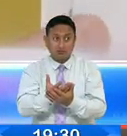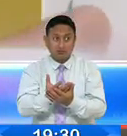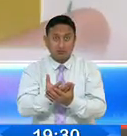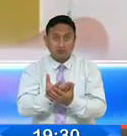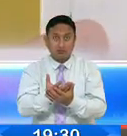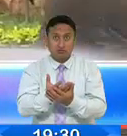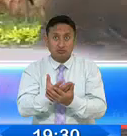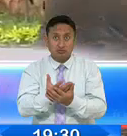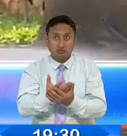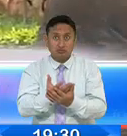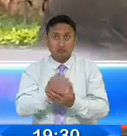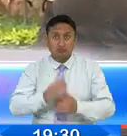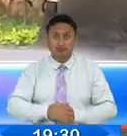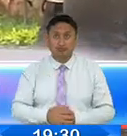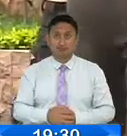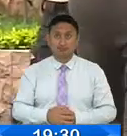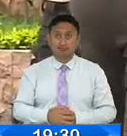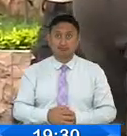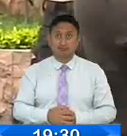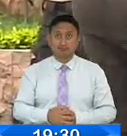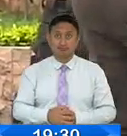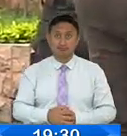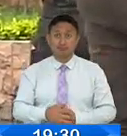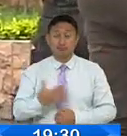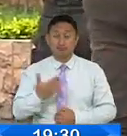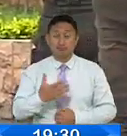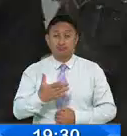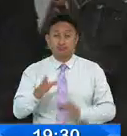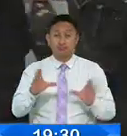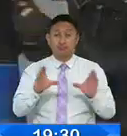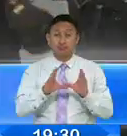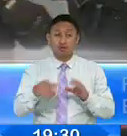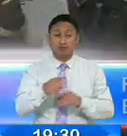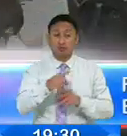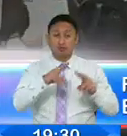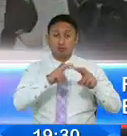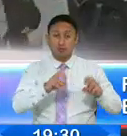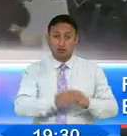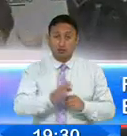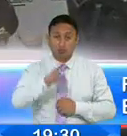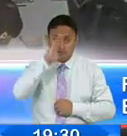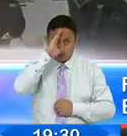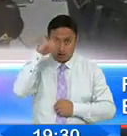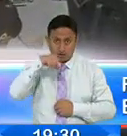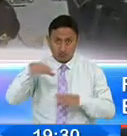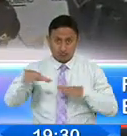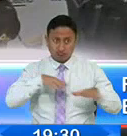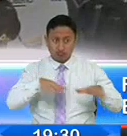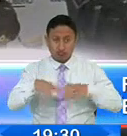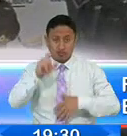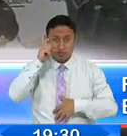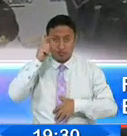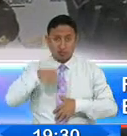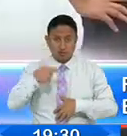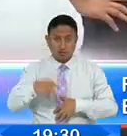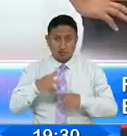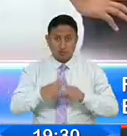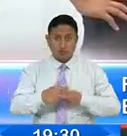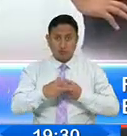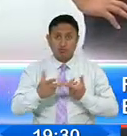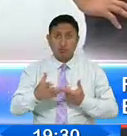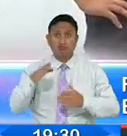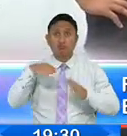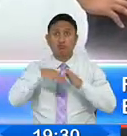en todo el piso. Tras emitir estas boletas de investigación, la policía en tarea conjunta con la fiscalía procedieron a allanar